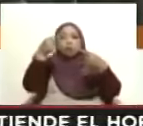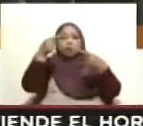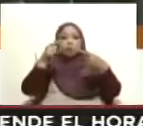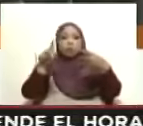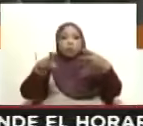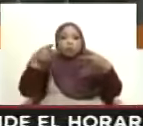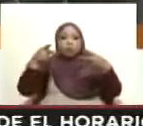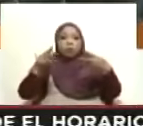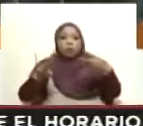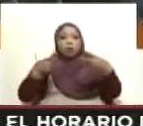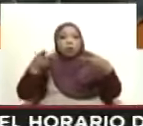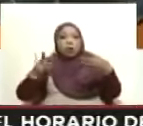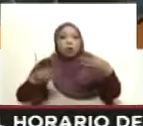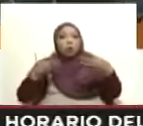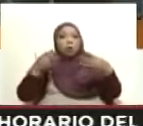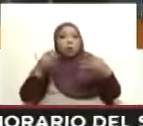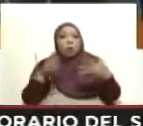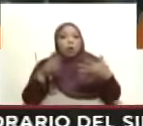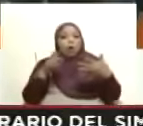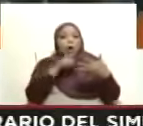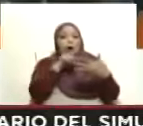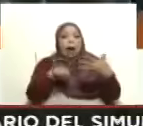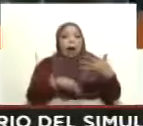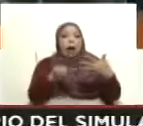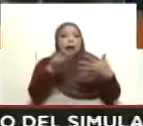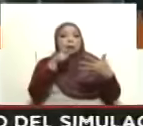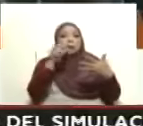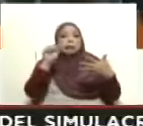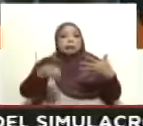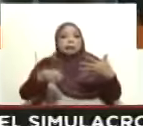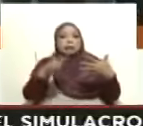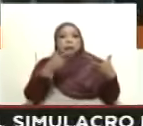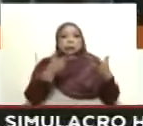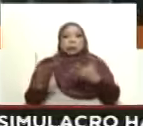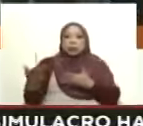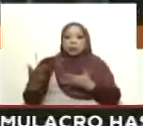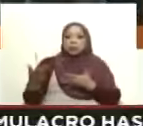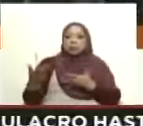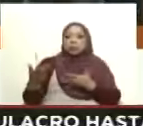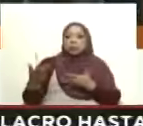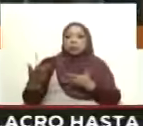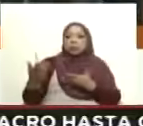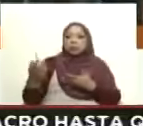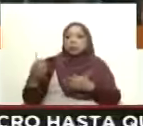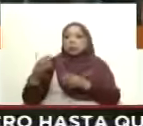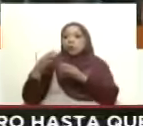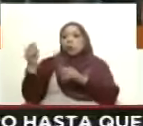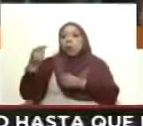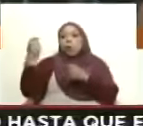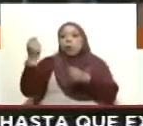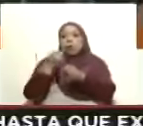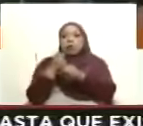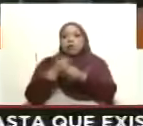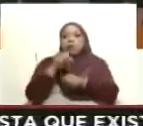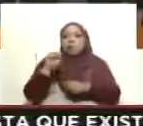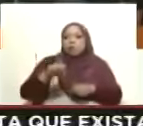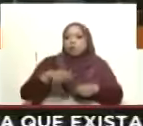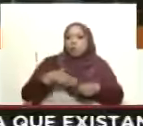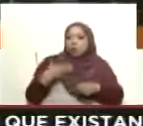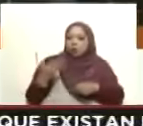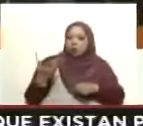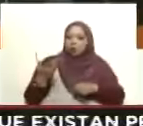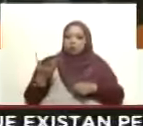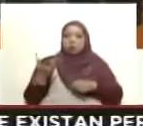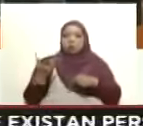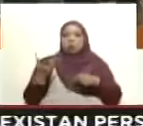a darle la respuesta a uno unas personas que pasaban en automóviles lo único que podríamos decir es que